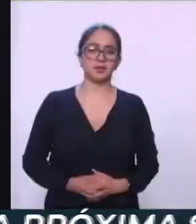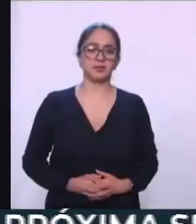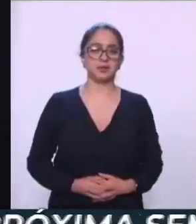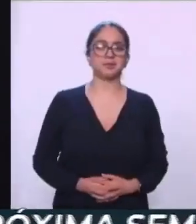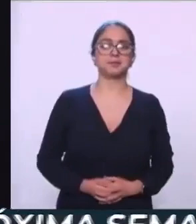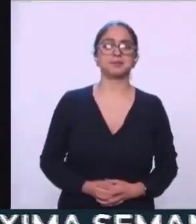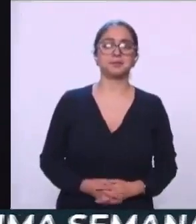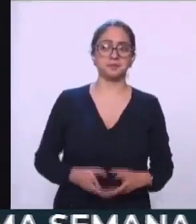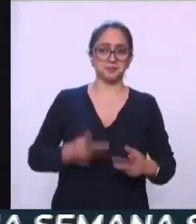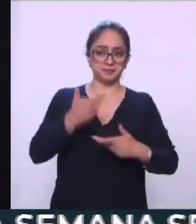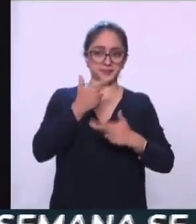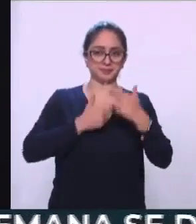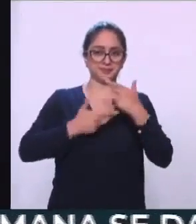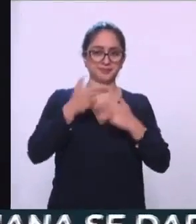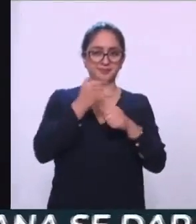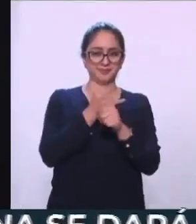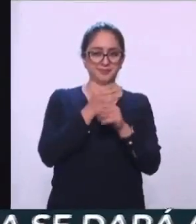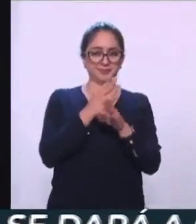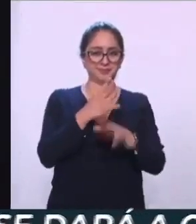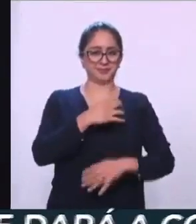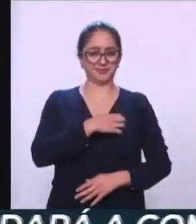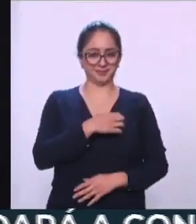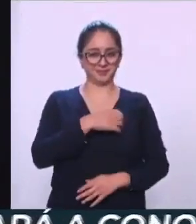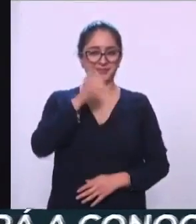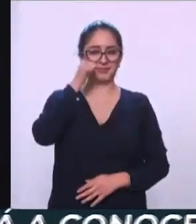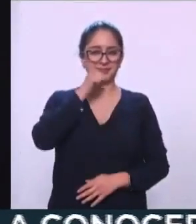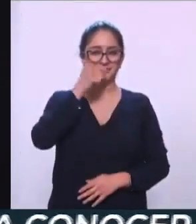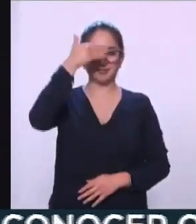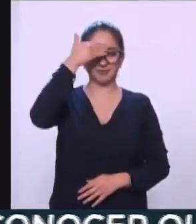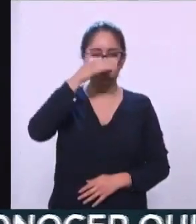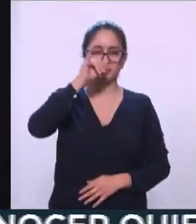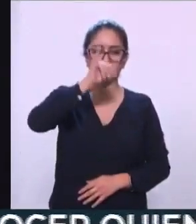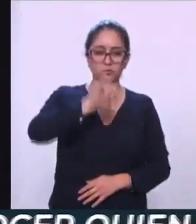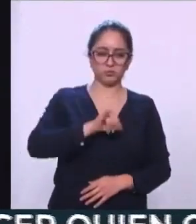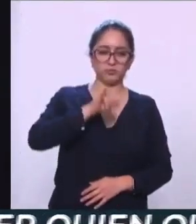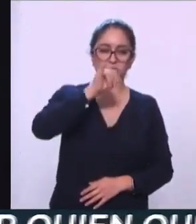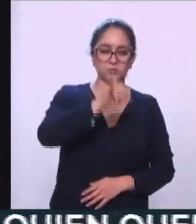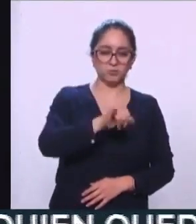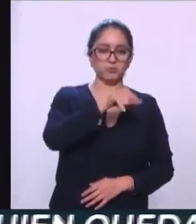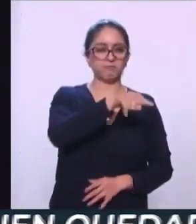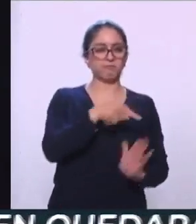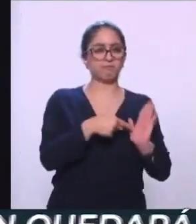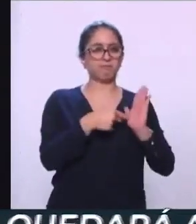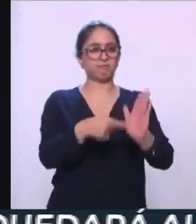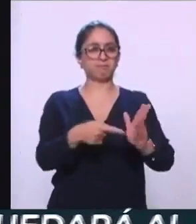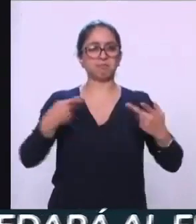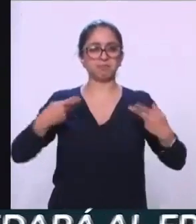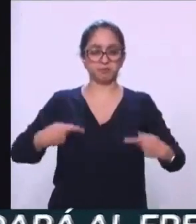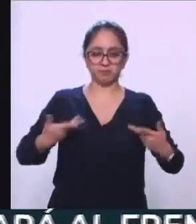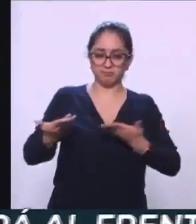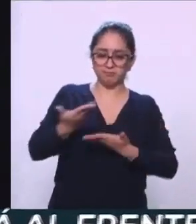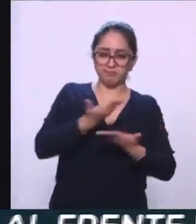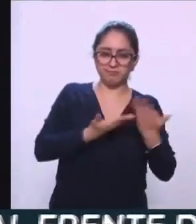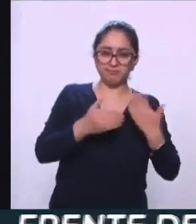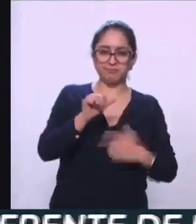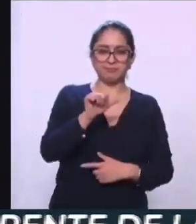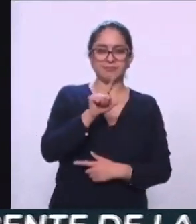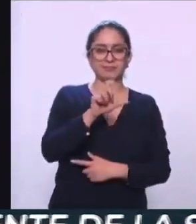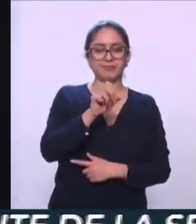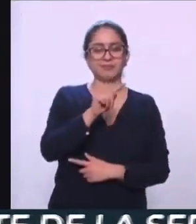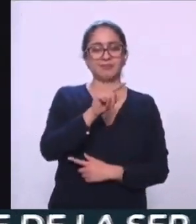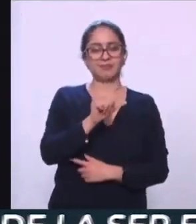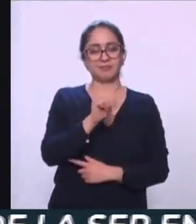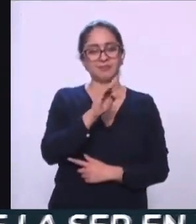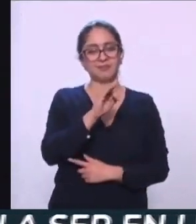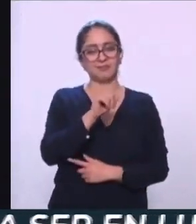Estamos de regreso en Informe Capital y como cada jueves, pues se encuentran con nosotros nuestros colaboradores de Alerta Fake, Miguel